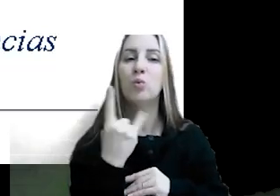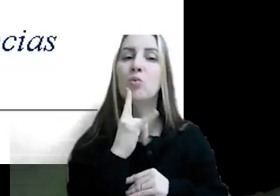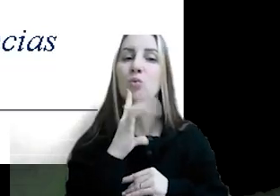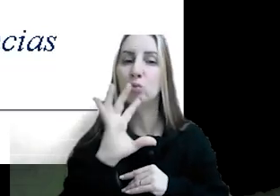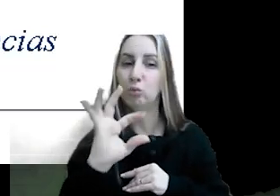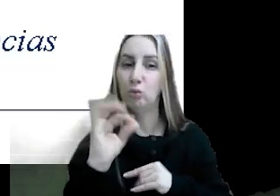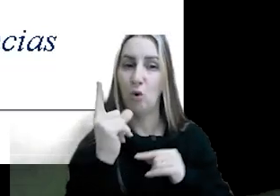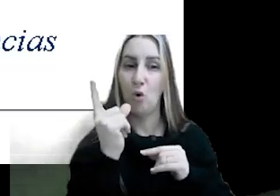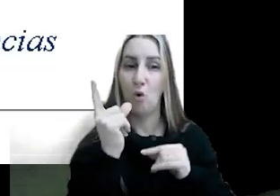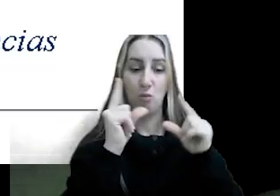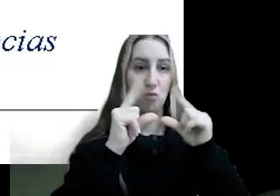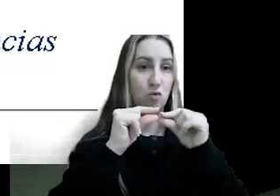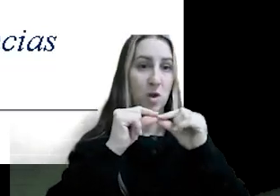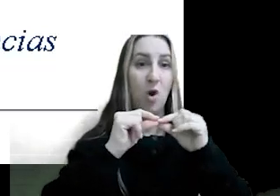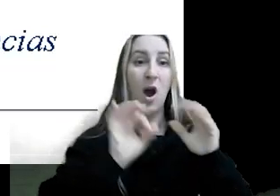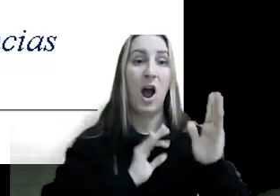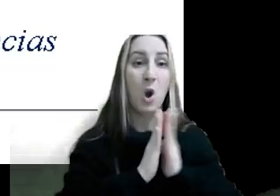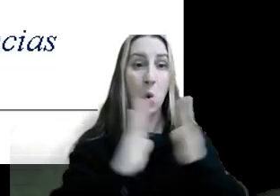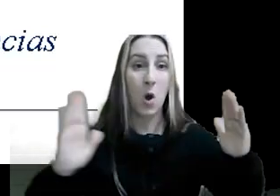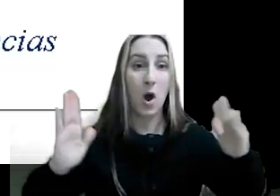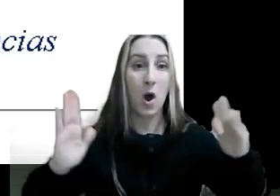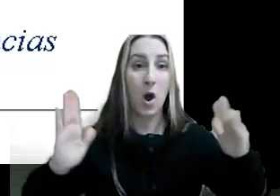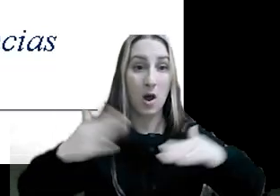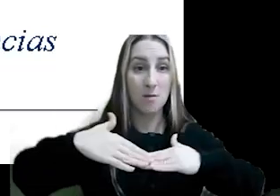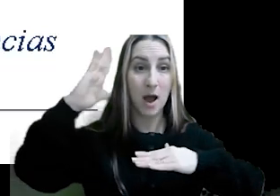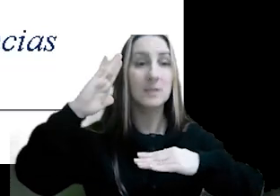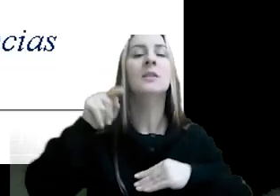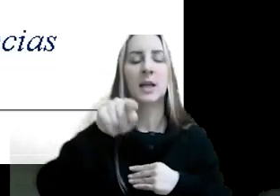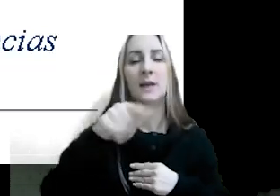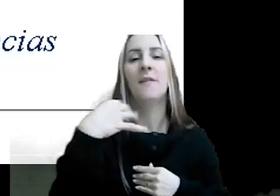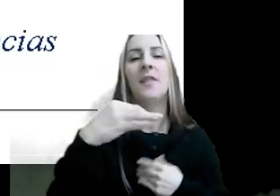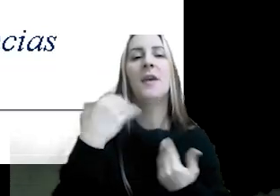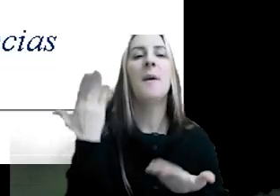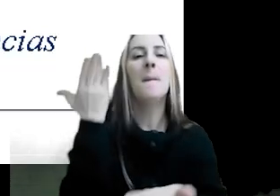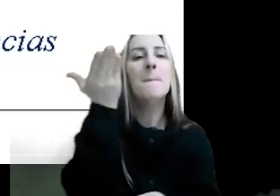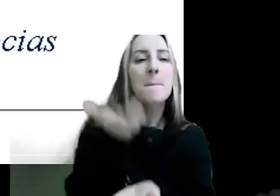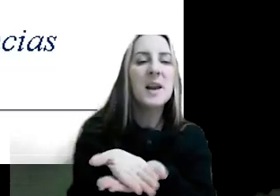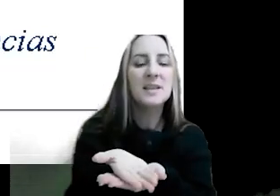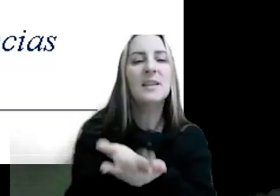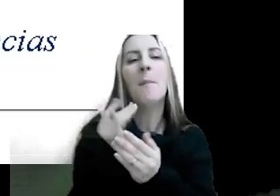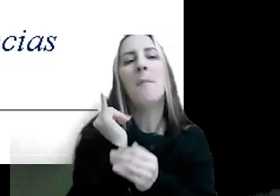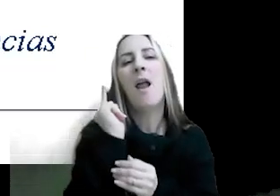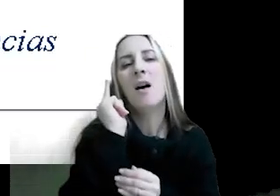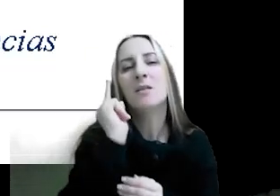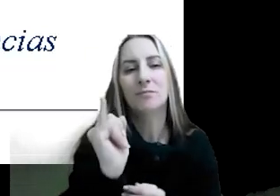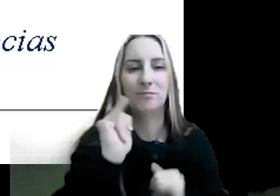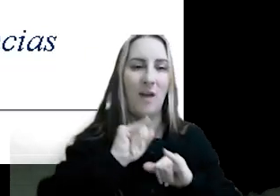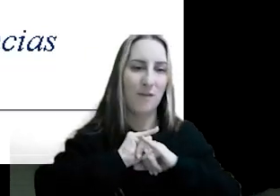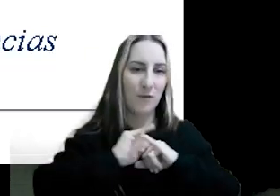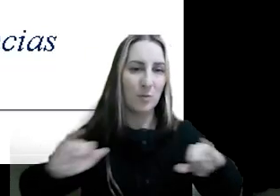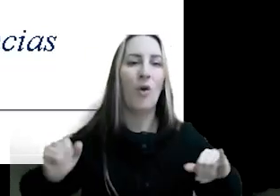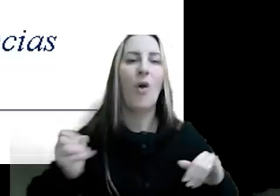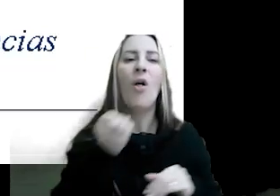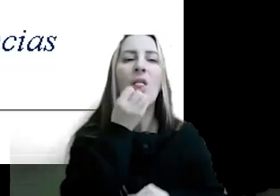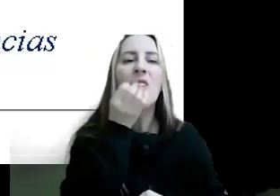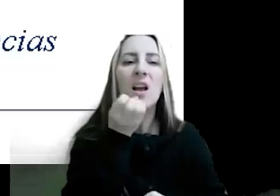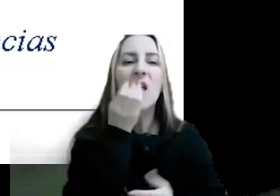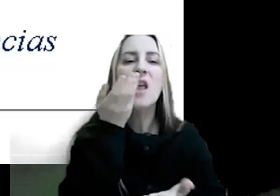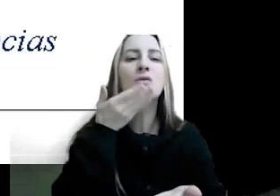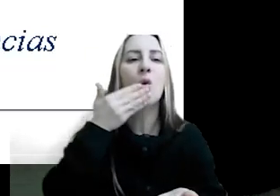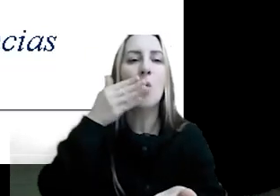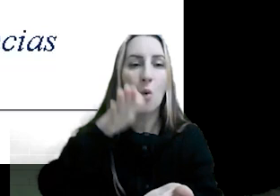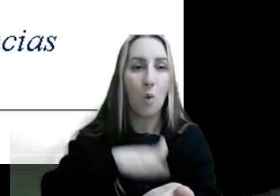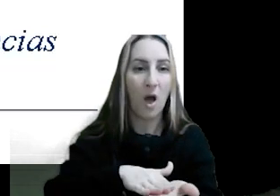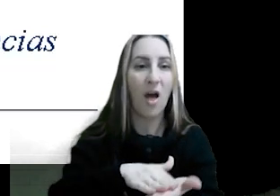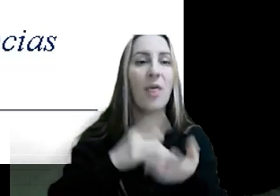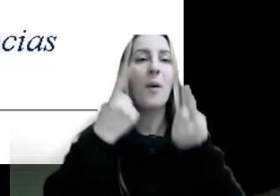anual, sí tendrán que presentar, aunque sea a título informativo, la declaración jurada de